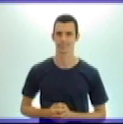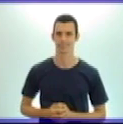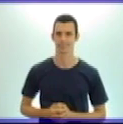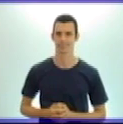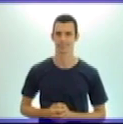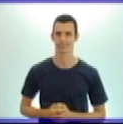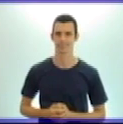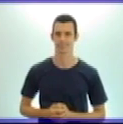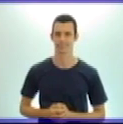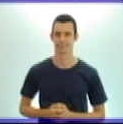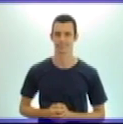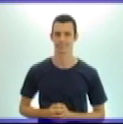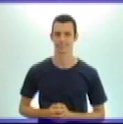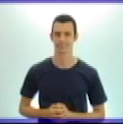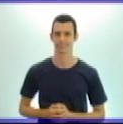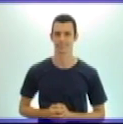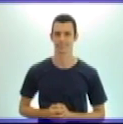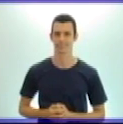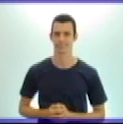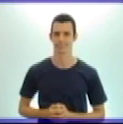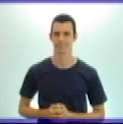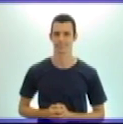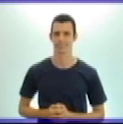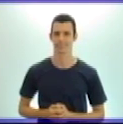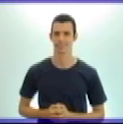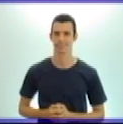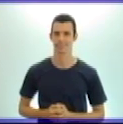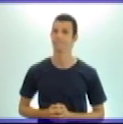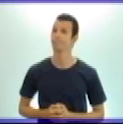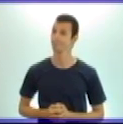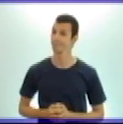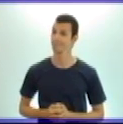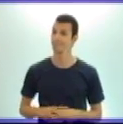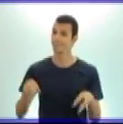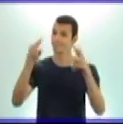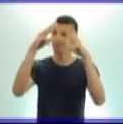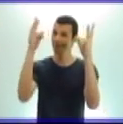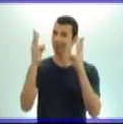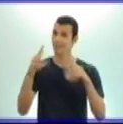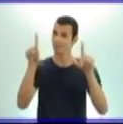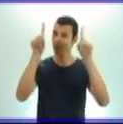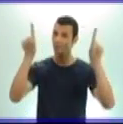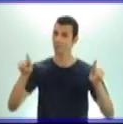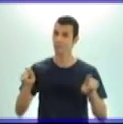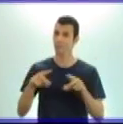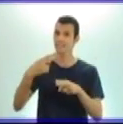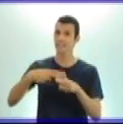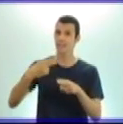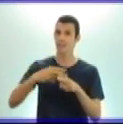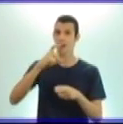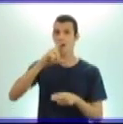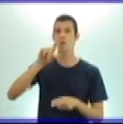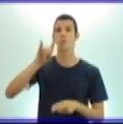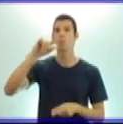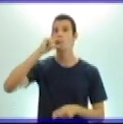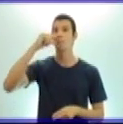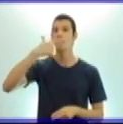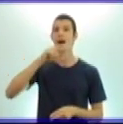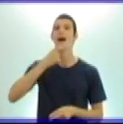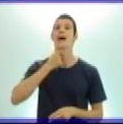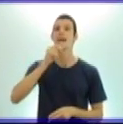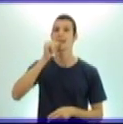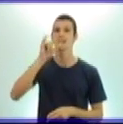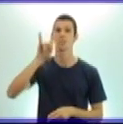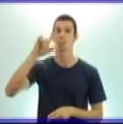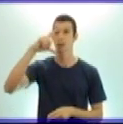Como ustedes ven, en el portal Cubeduca pueden encontrar información relacionada con este